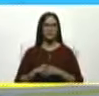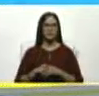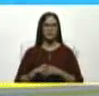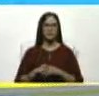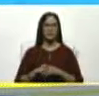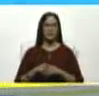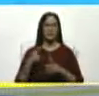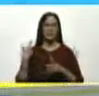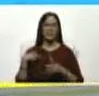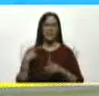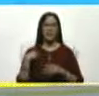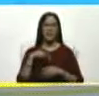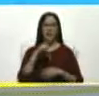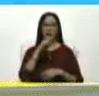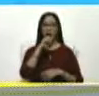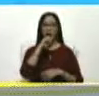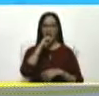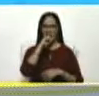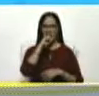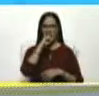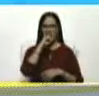Tiene una envidia.